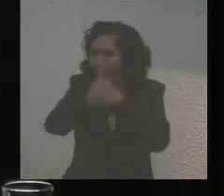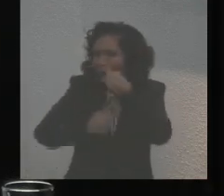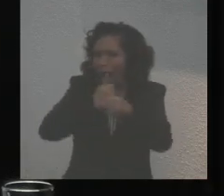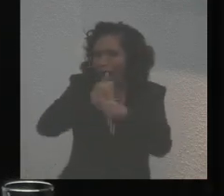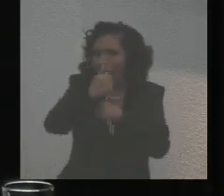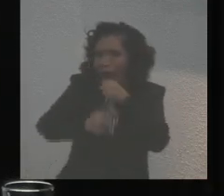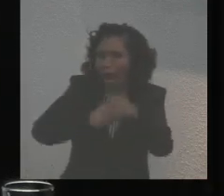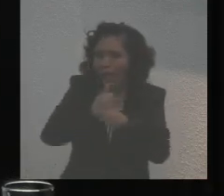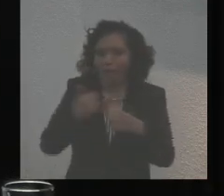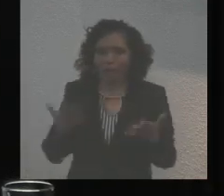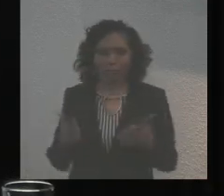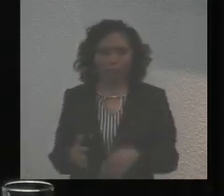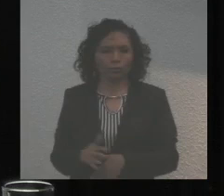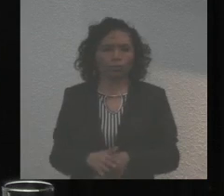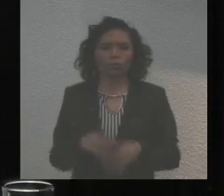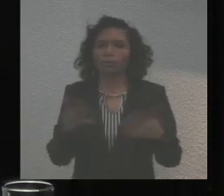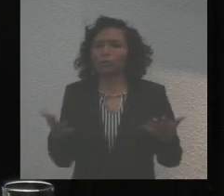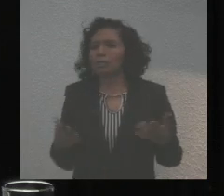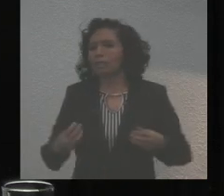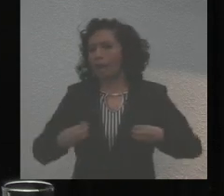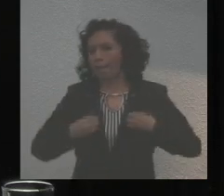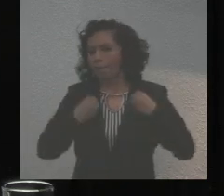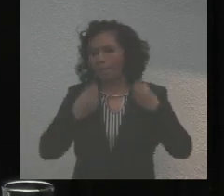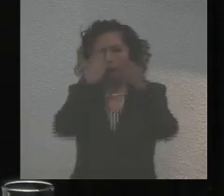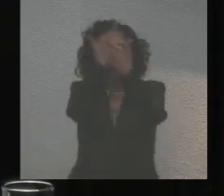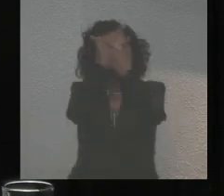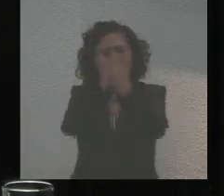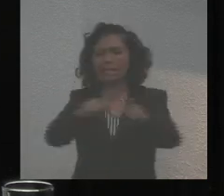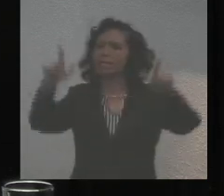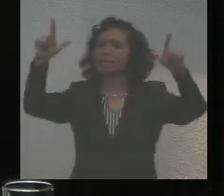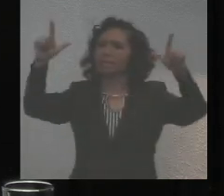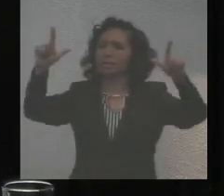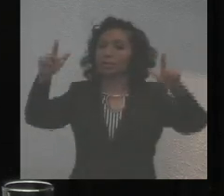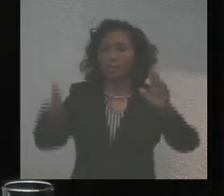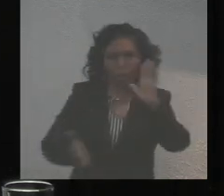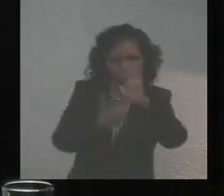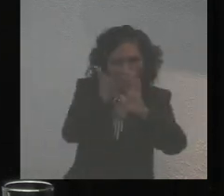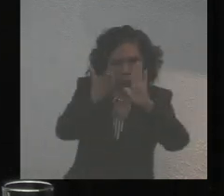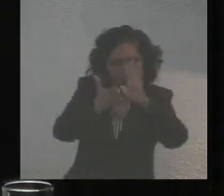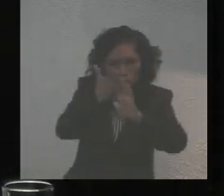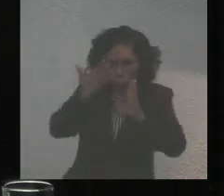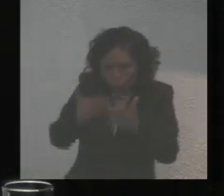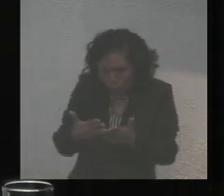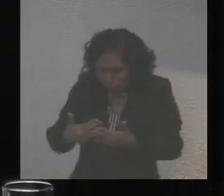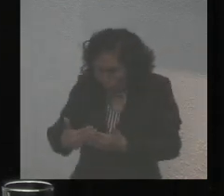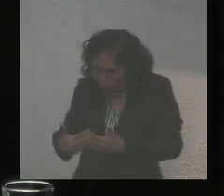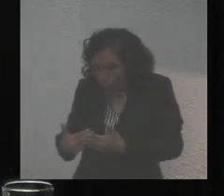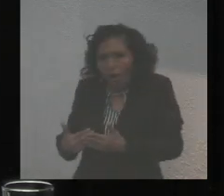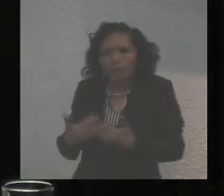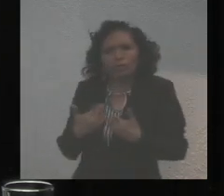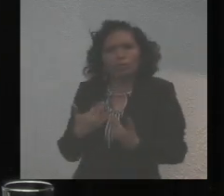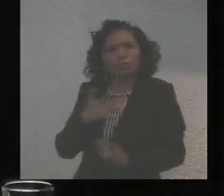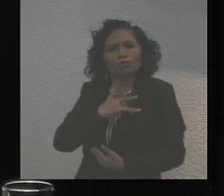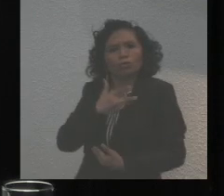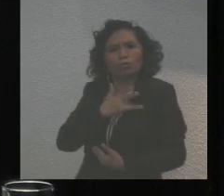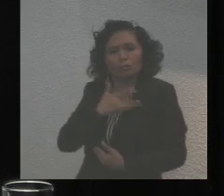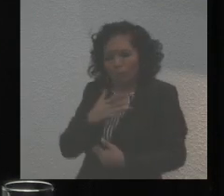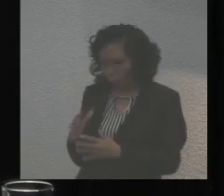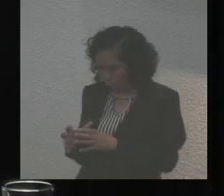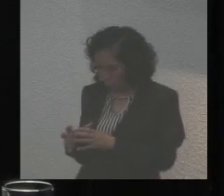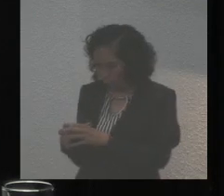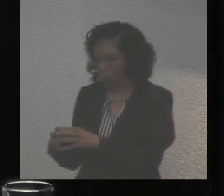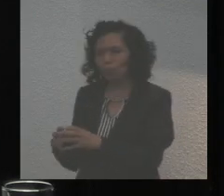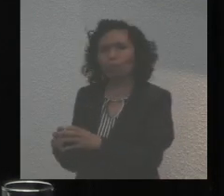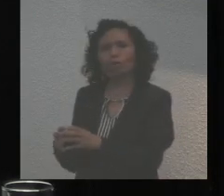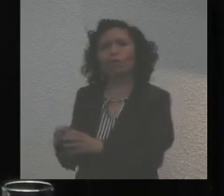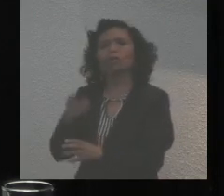En estos años de vida independiente, libre y soberana, hemos construido desde la nada un sentimiento comunitario basado